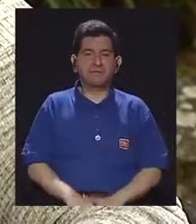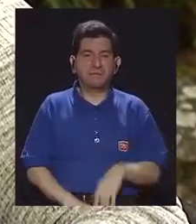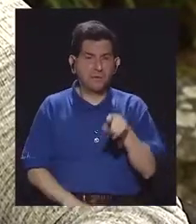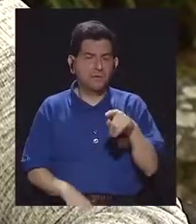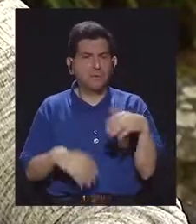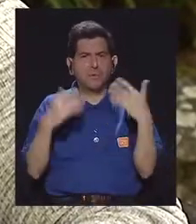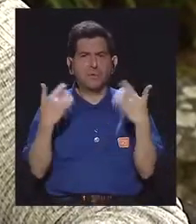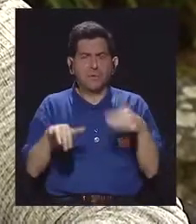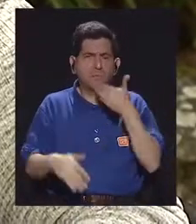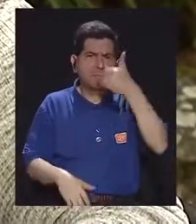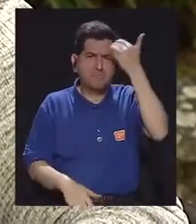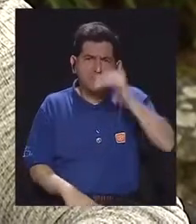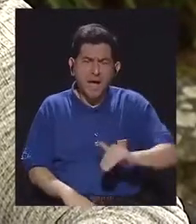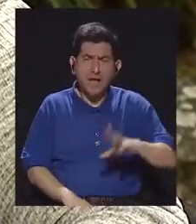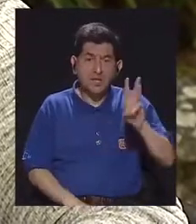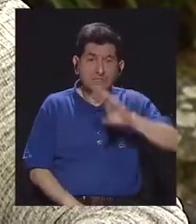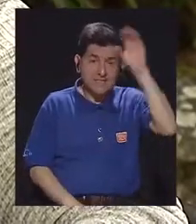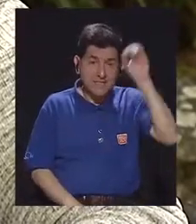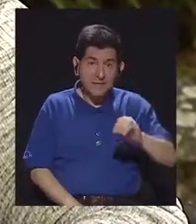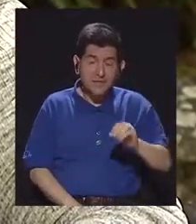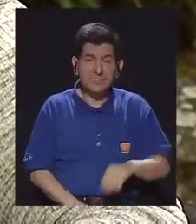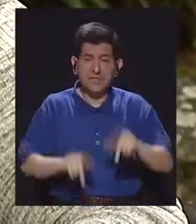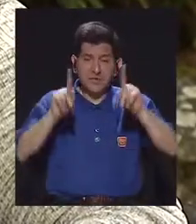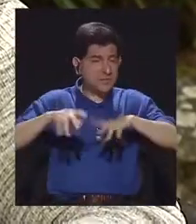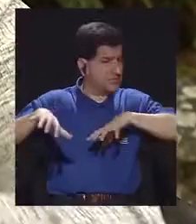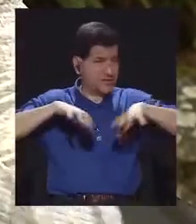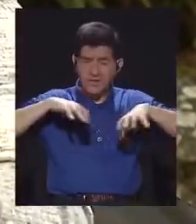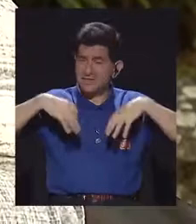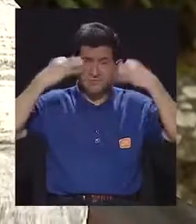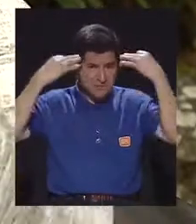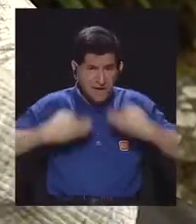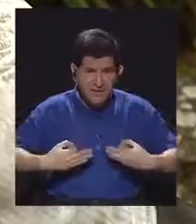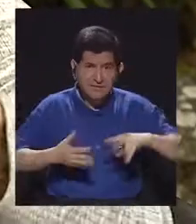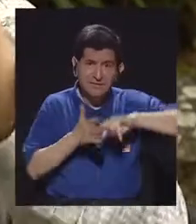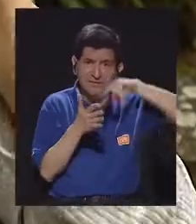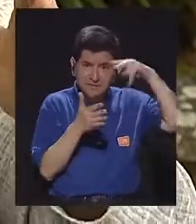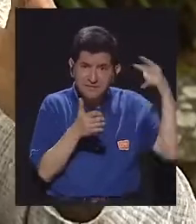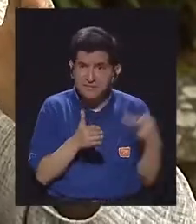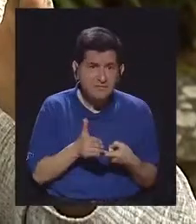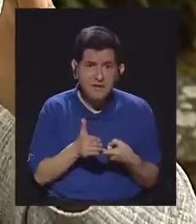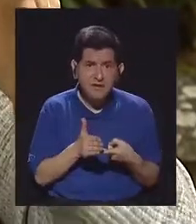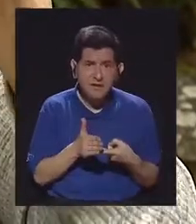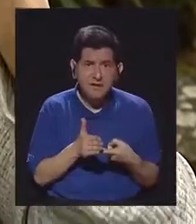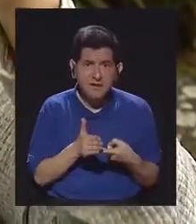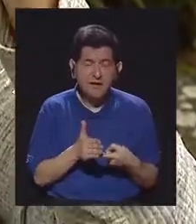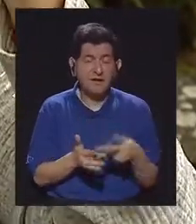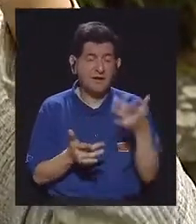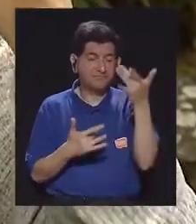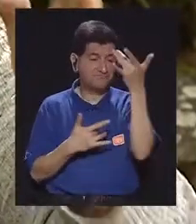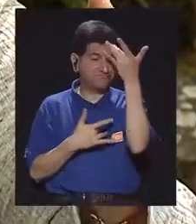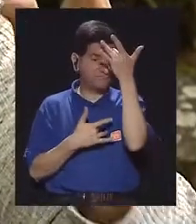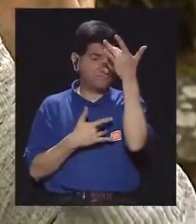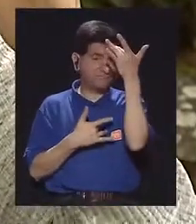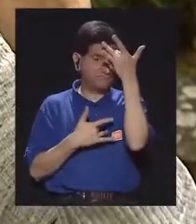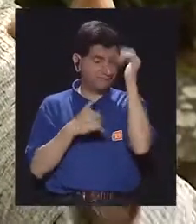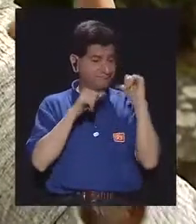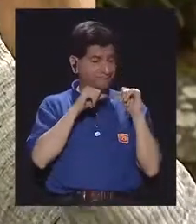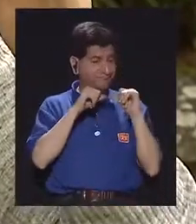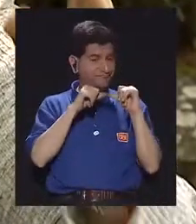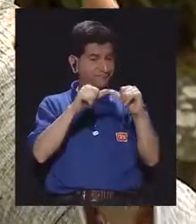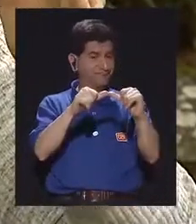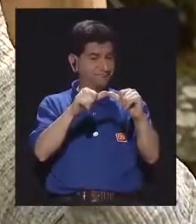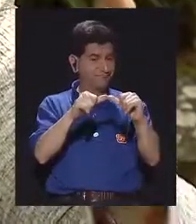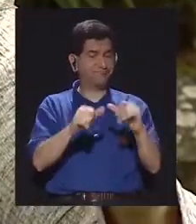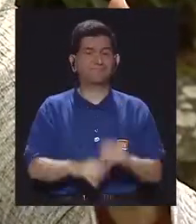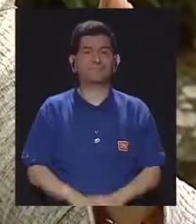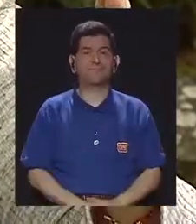es muy grave, porque el 60% de sedentarismo al final se va a traducir en enfermedades crónicas